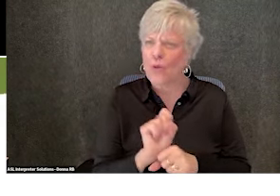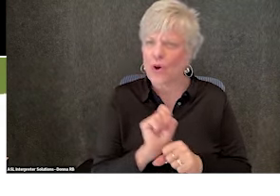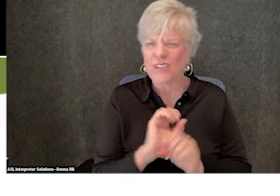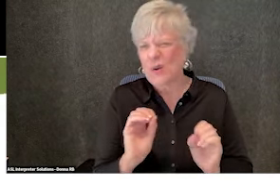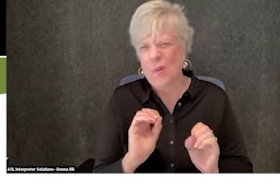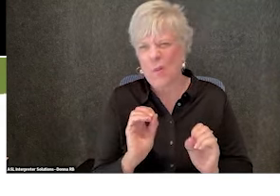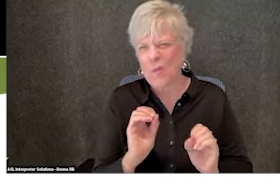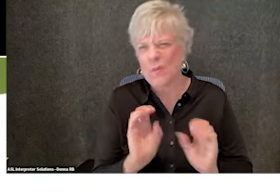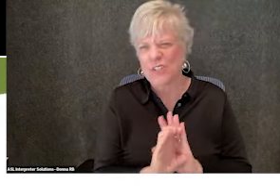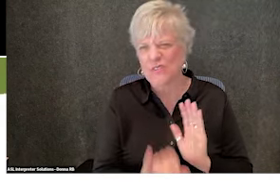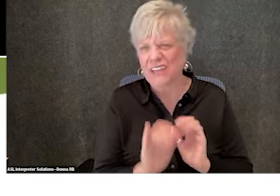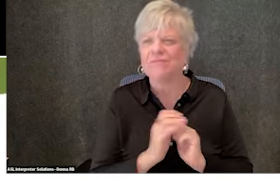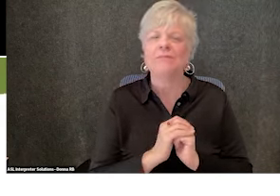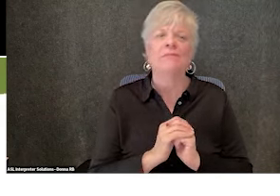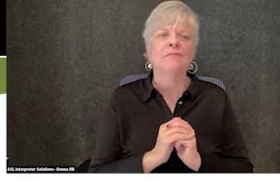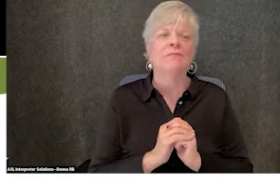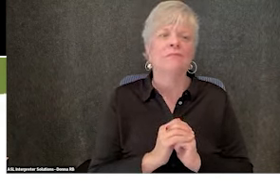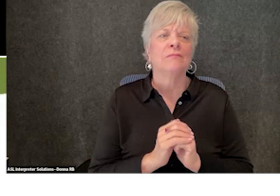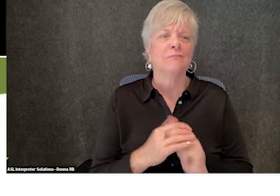mi prom